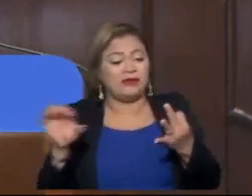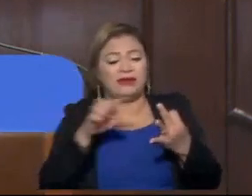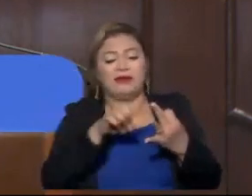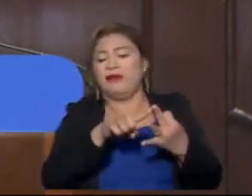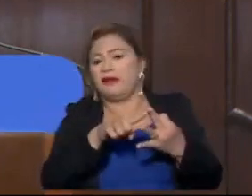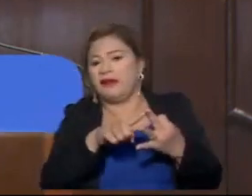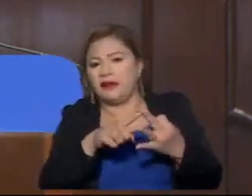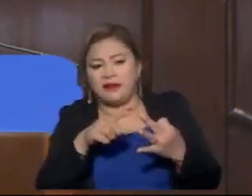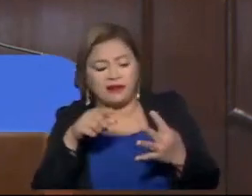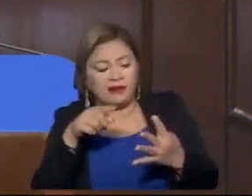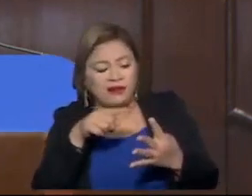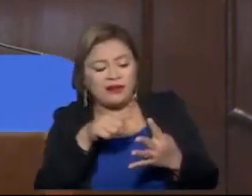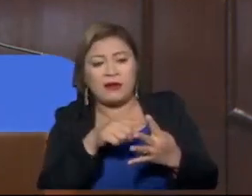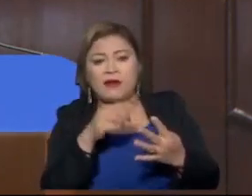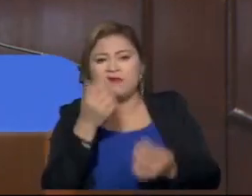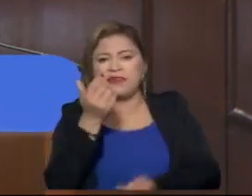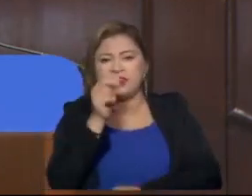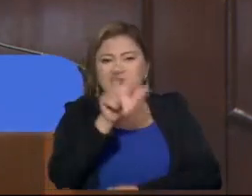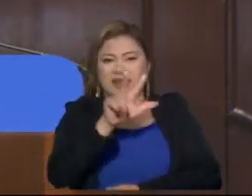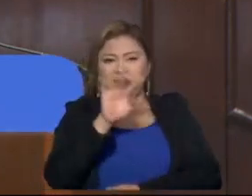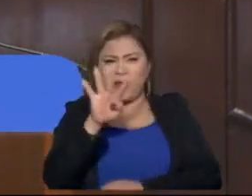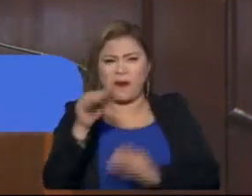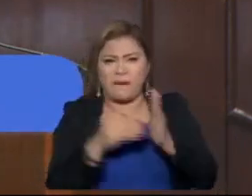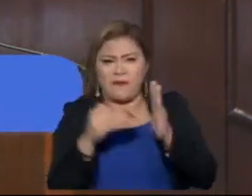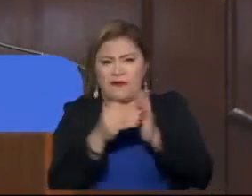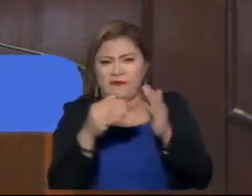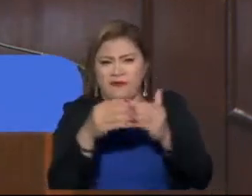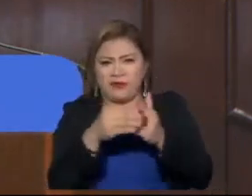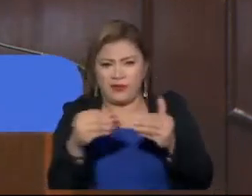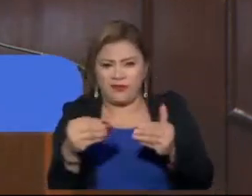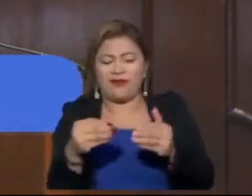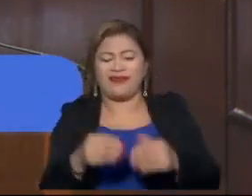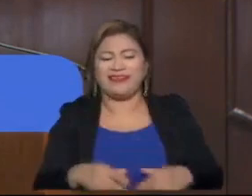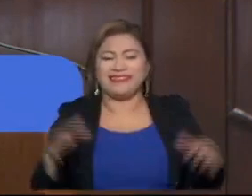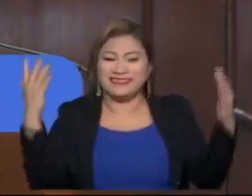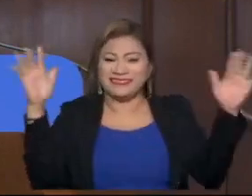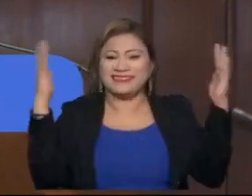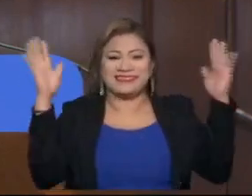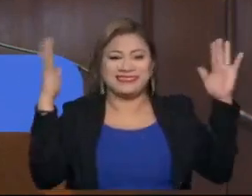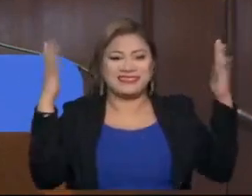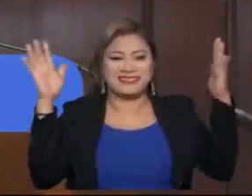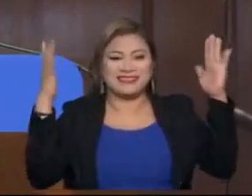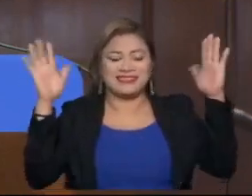Pocrí por un monto de 34 millones de balboas.